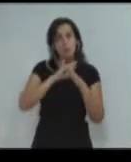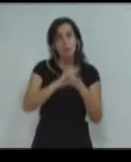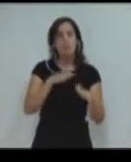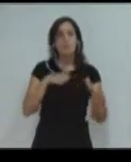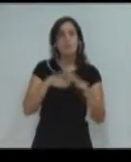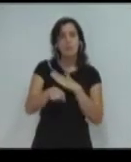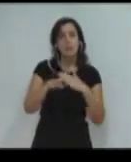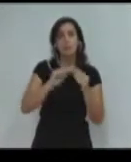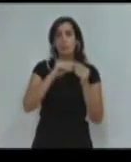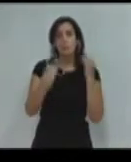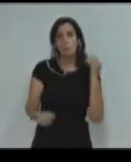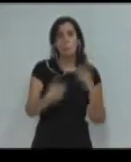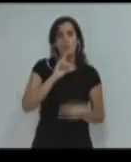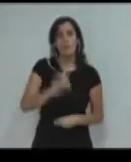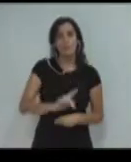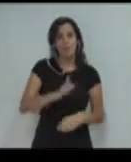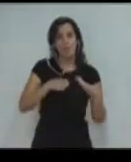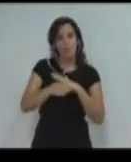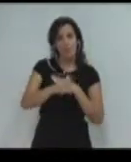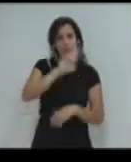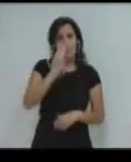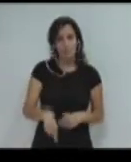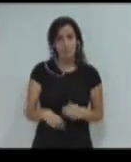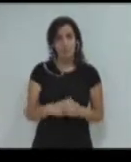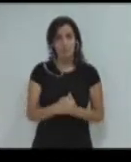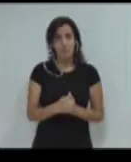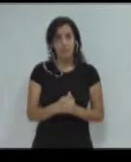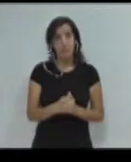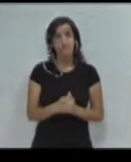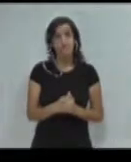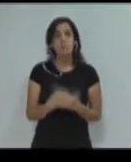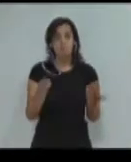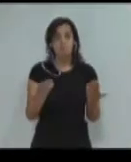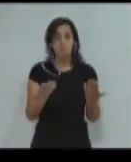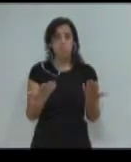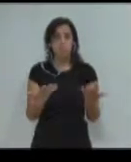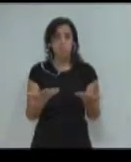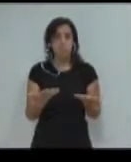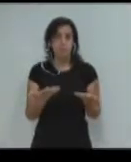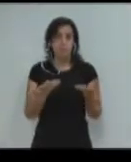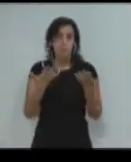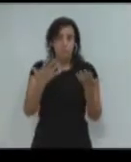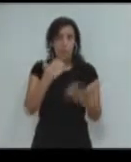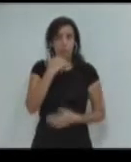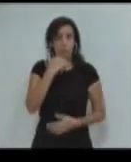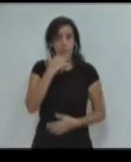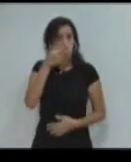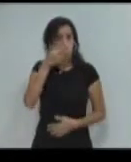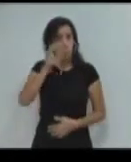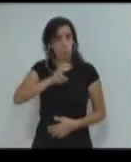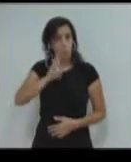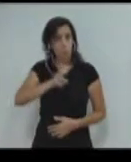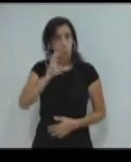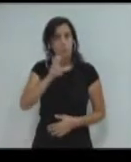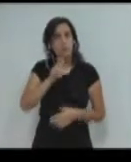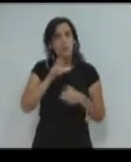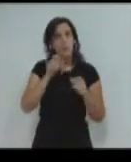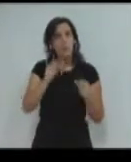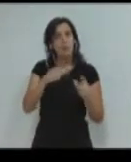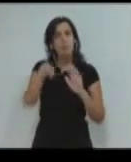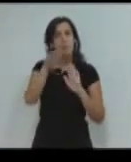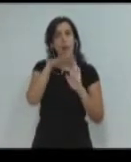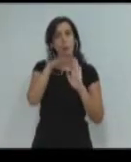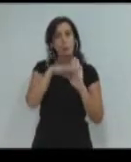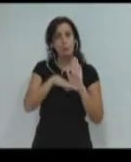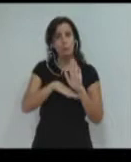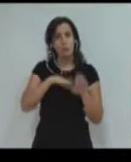de documentos electrónicos accesibles, que ofrece algo que me parece muy útil, unas pautas de un checklist